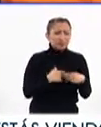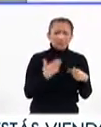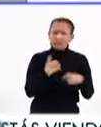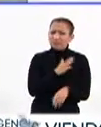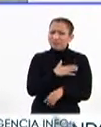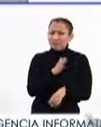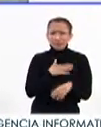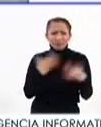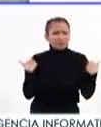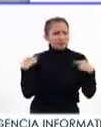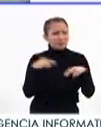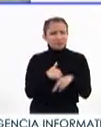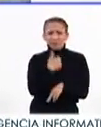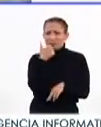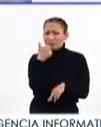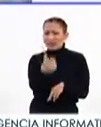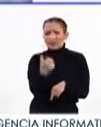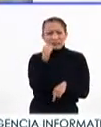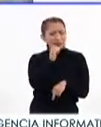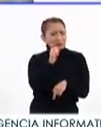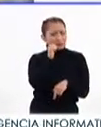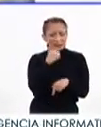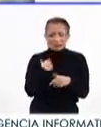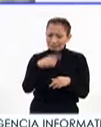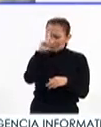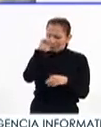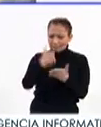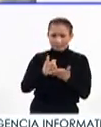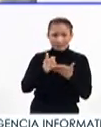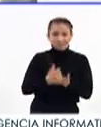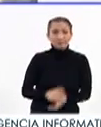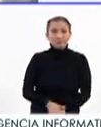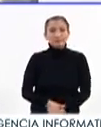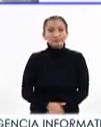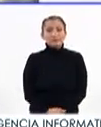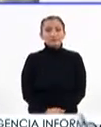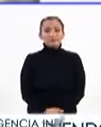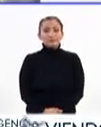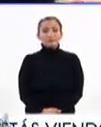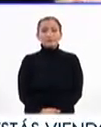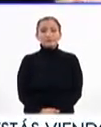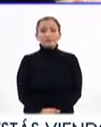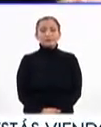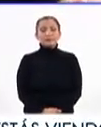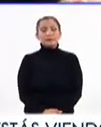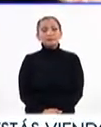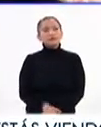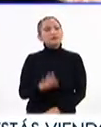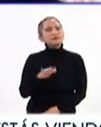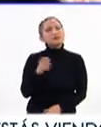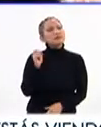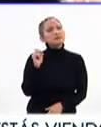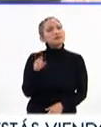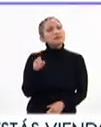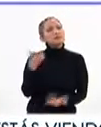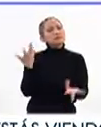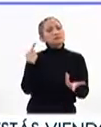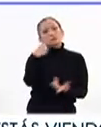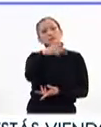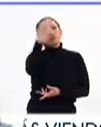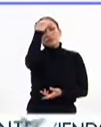personas, grandes maestros que en todo momento me hicieron sentir como en casa. Y parte de